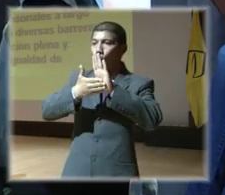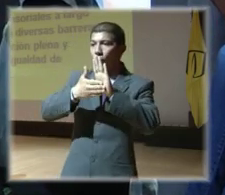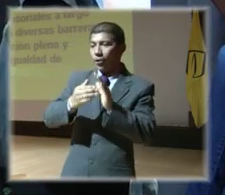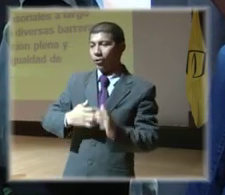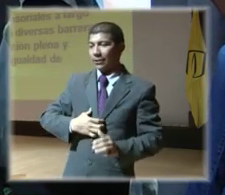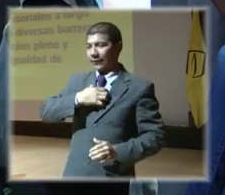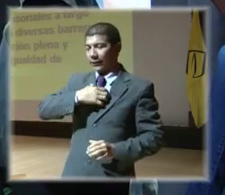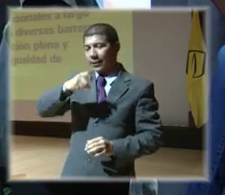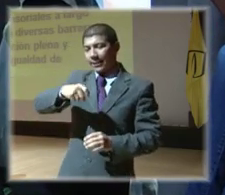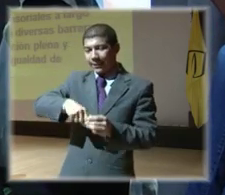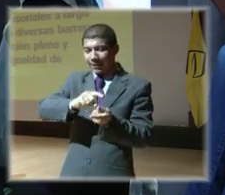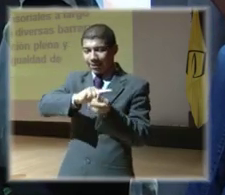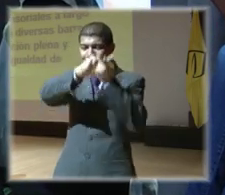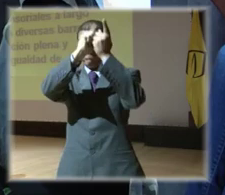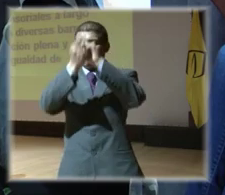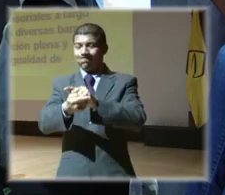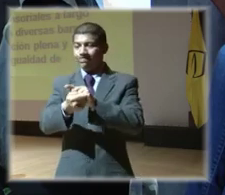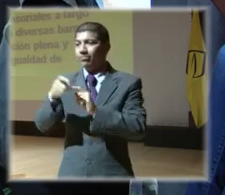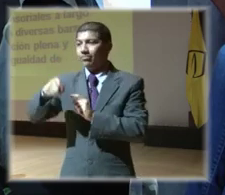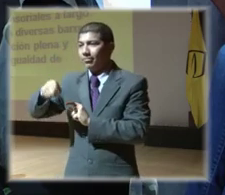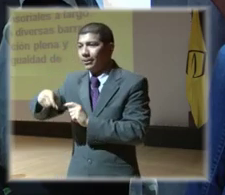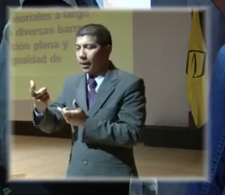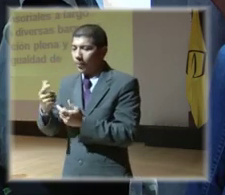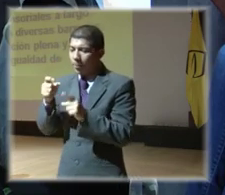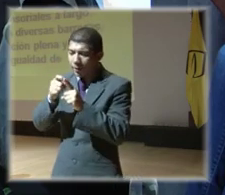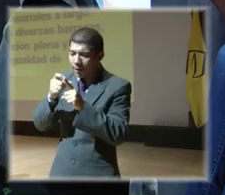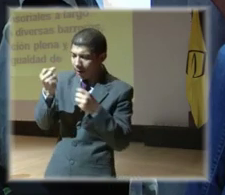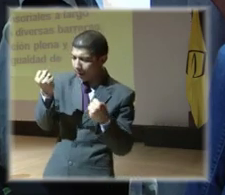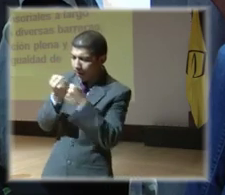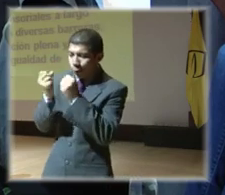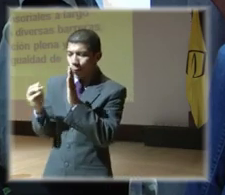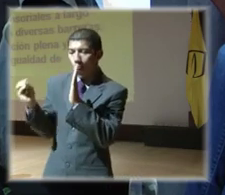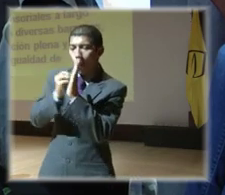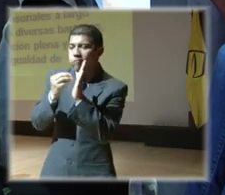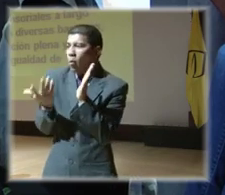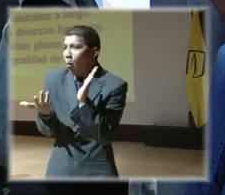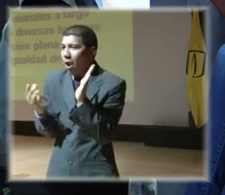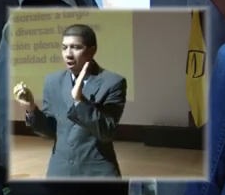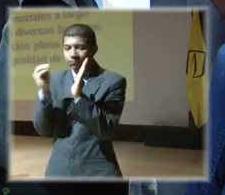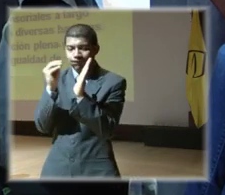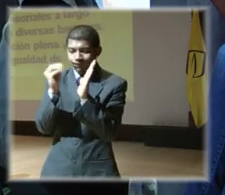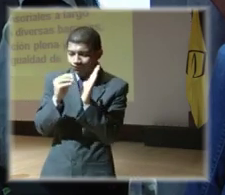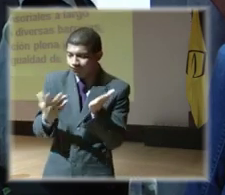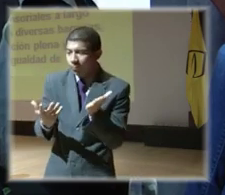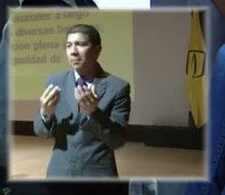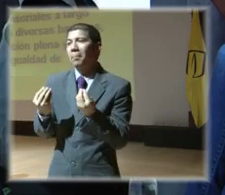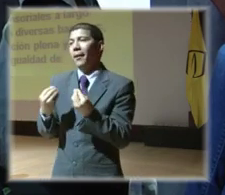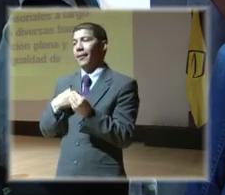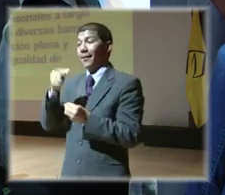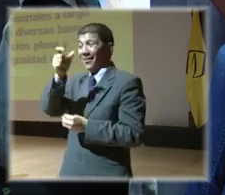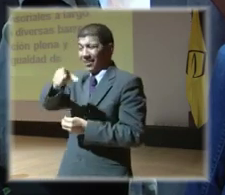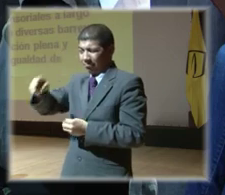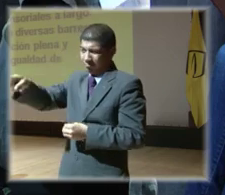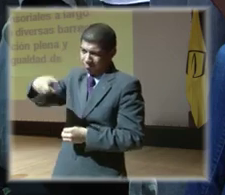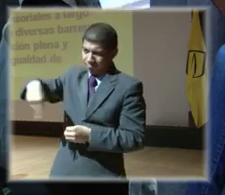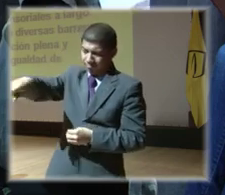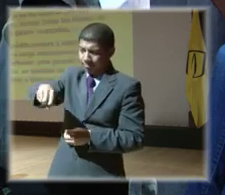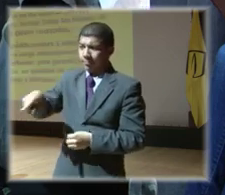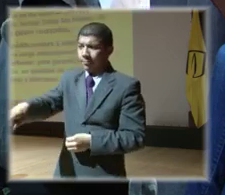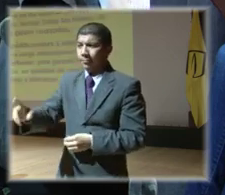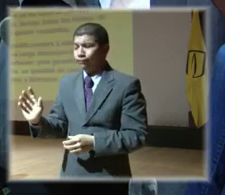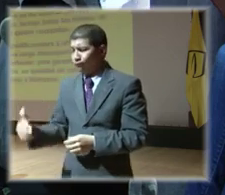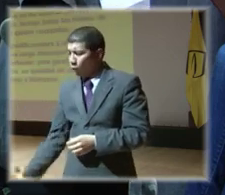de acompañamiento, una suerte de apoyo, si se quiere, para justamente poder lograr que estas personas que han vivido